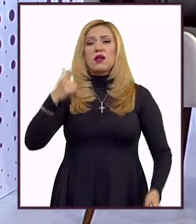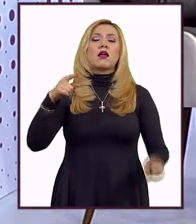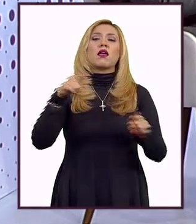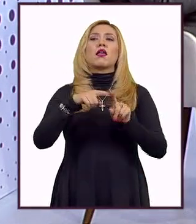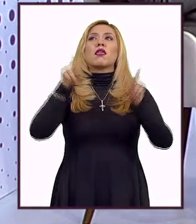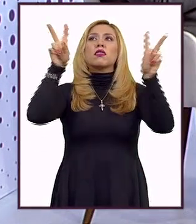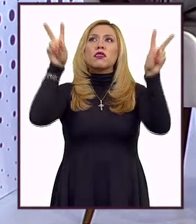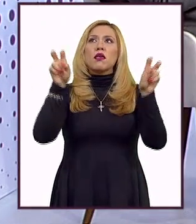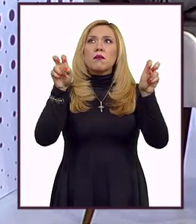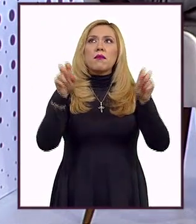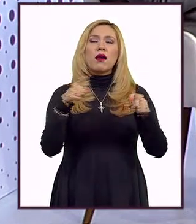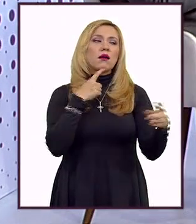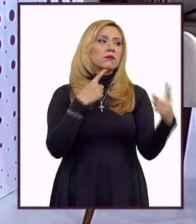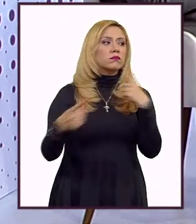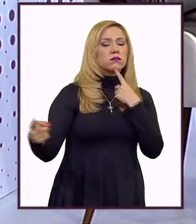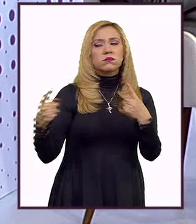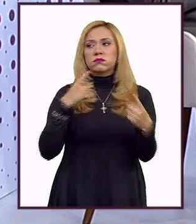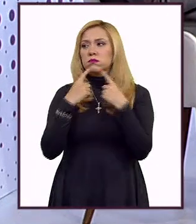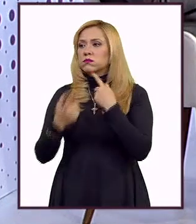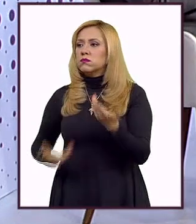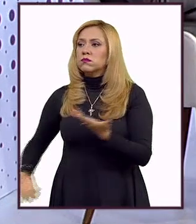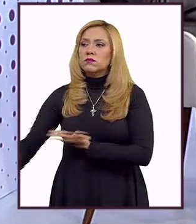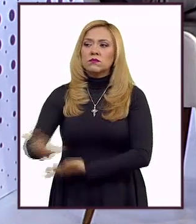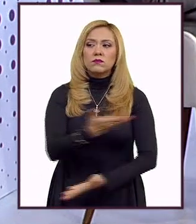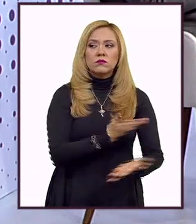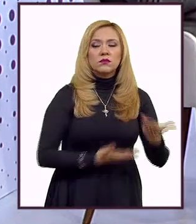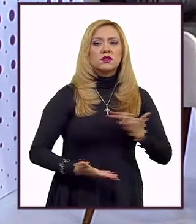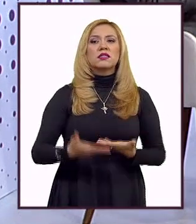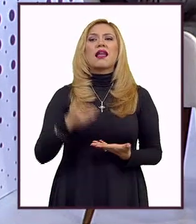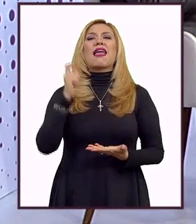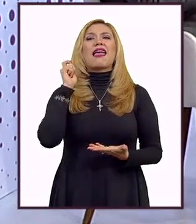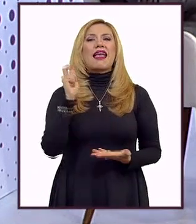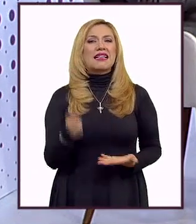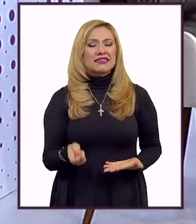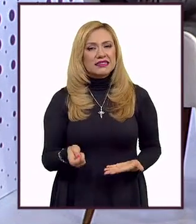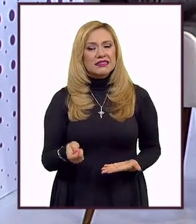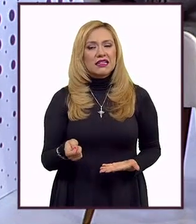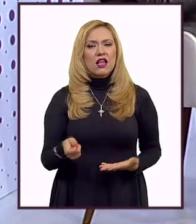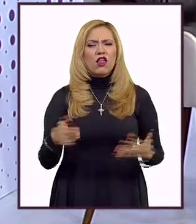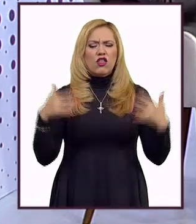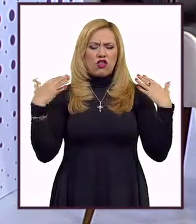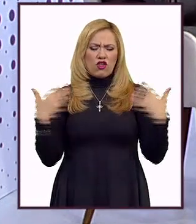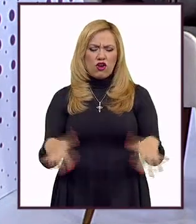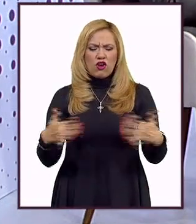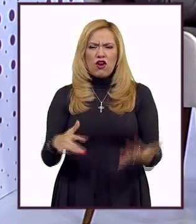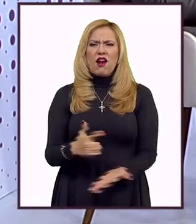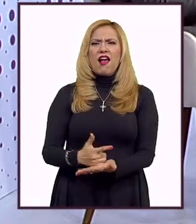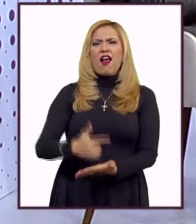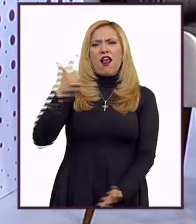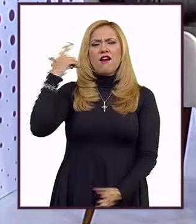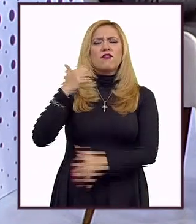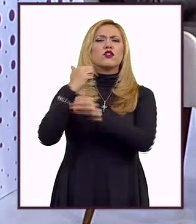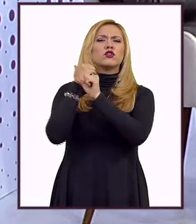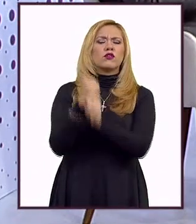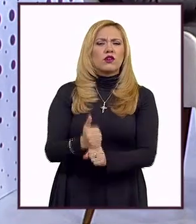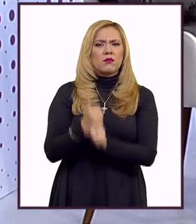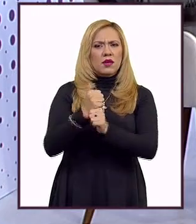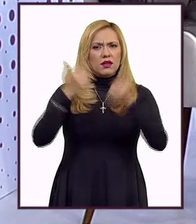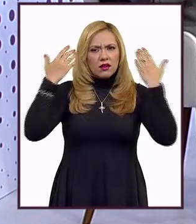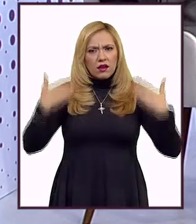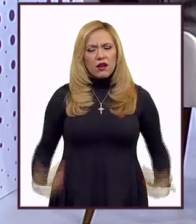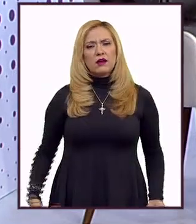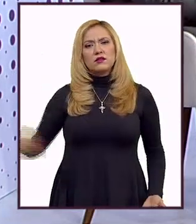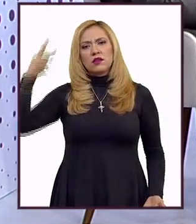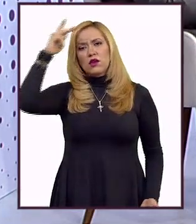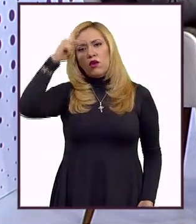importante para debatir con los compañeros del panel sobre qué es el dolor grave o el sufrimiento físico o